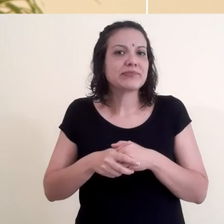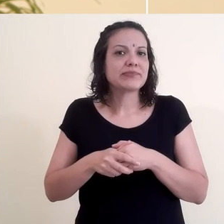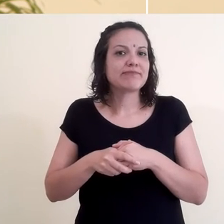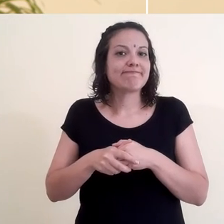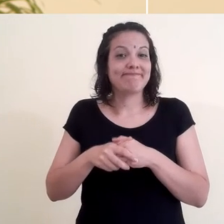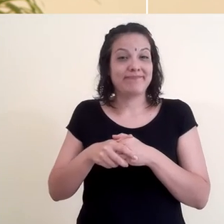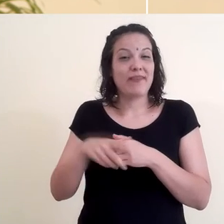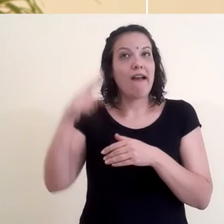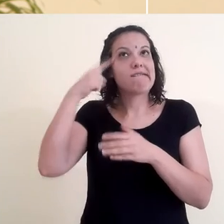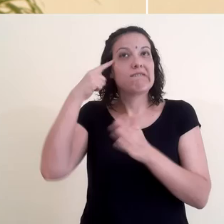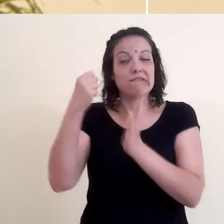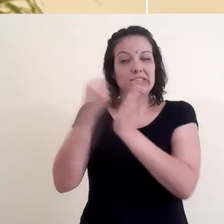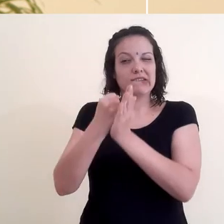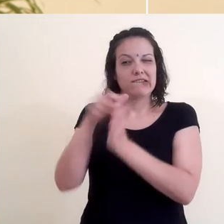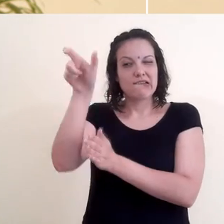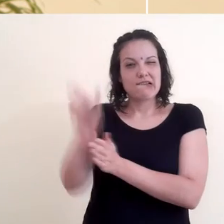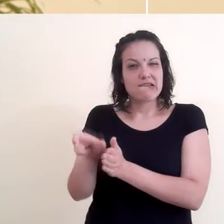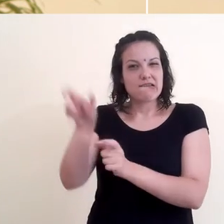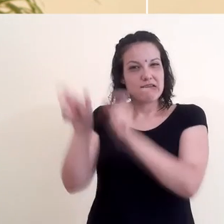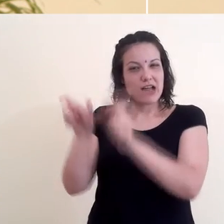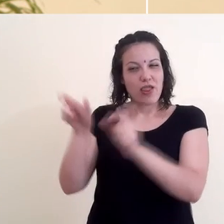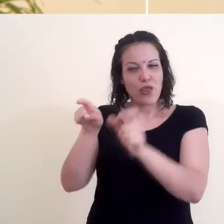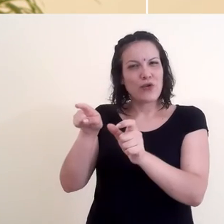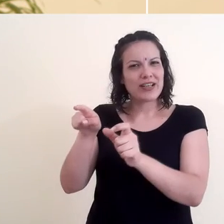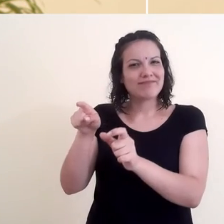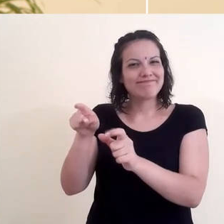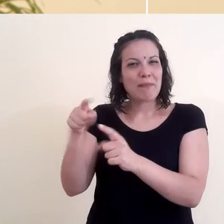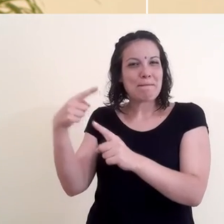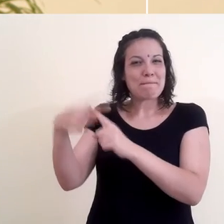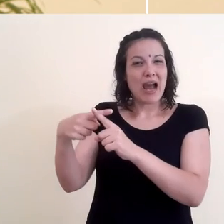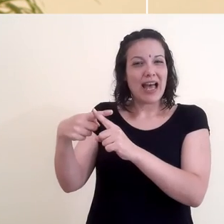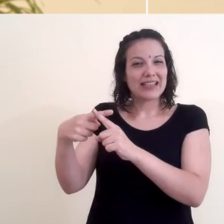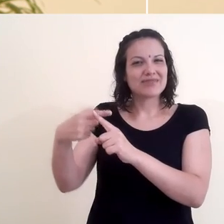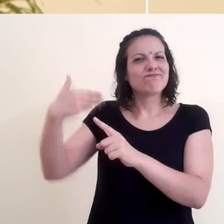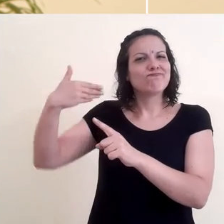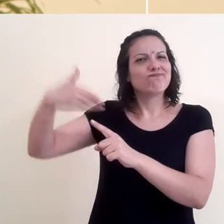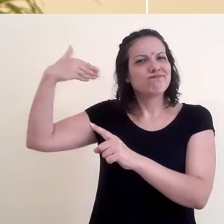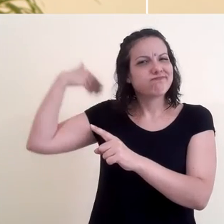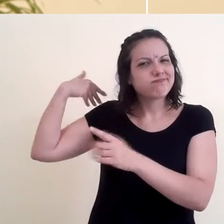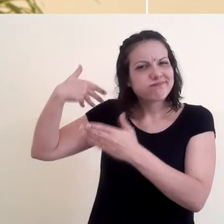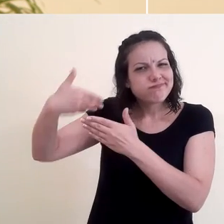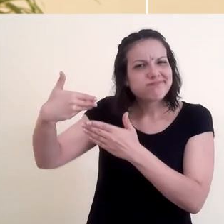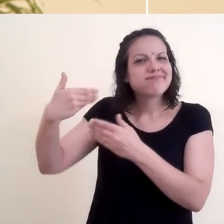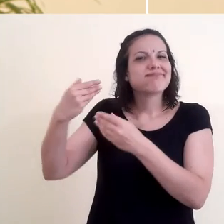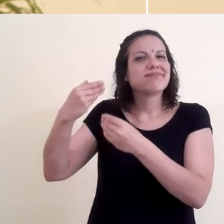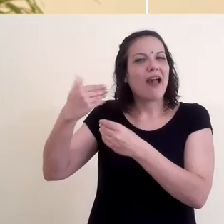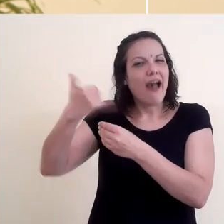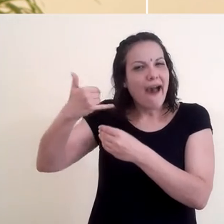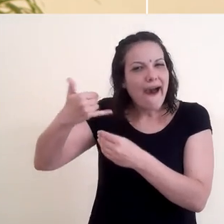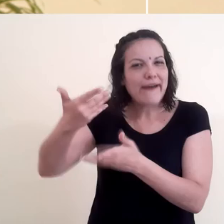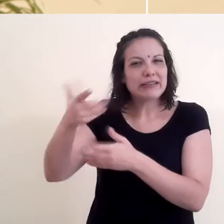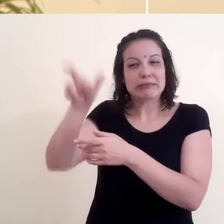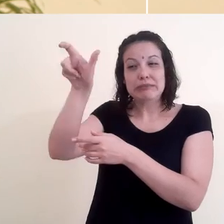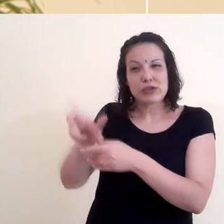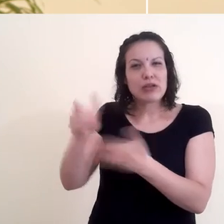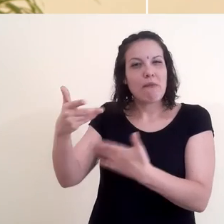a esa representación el miedo al otro que ya existía, que era el otro que me puede generar daño,